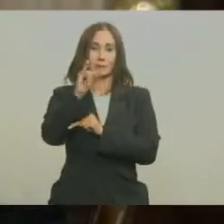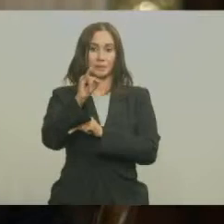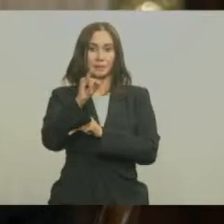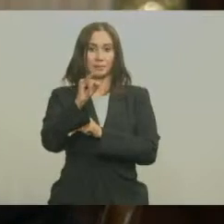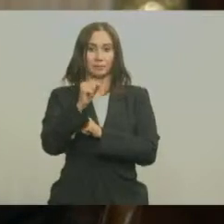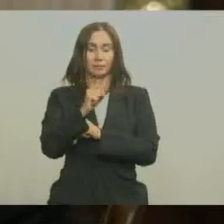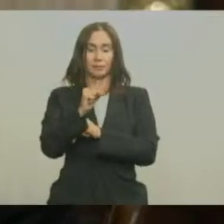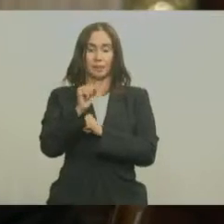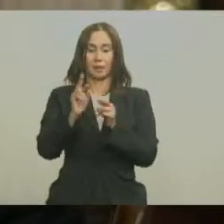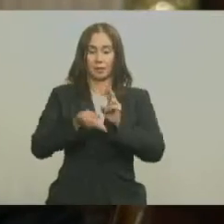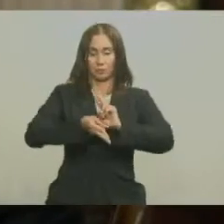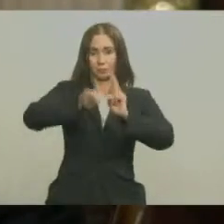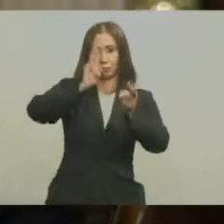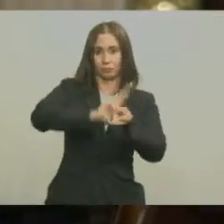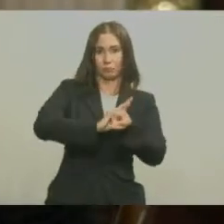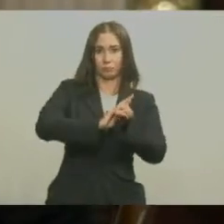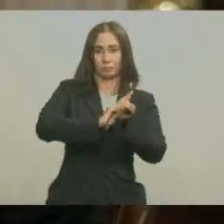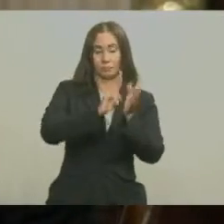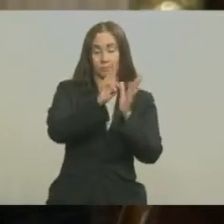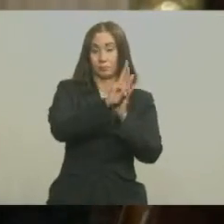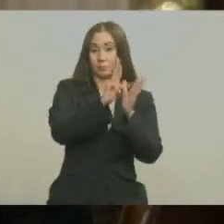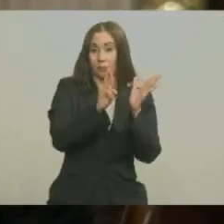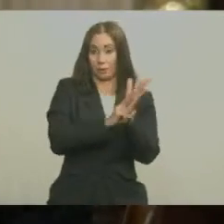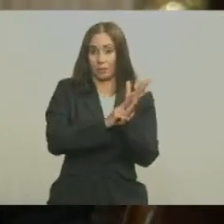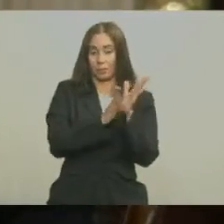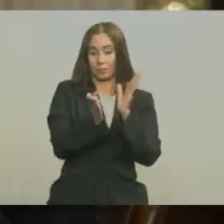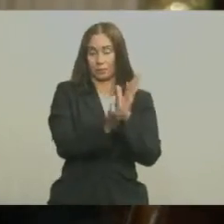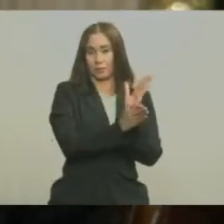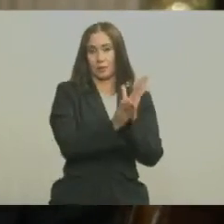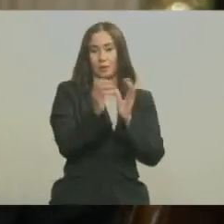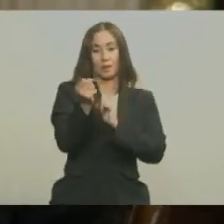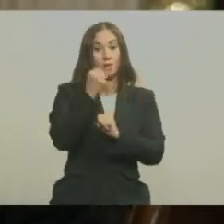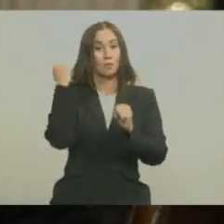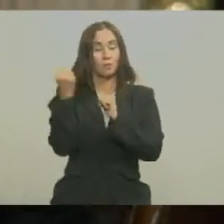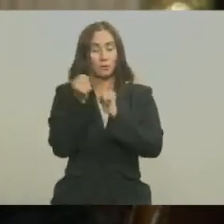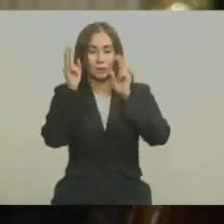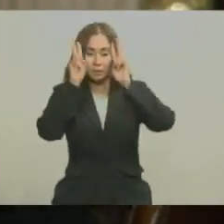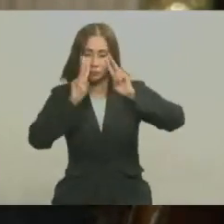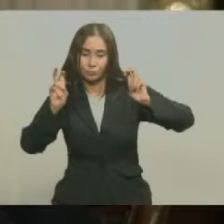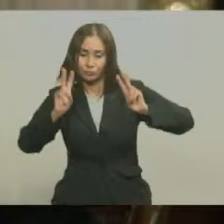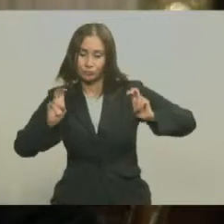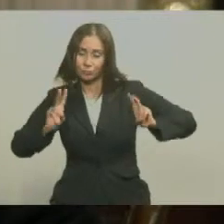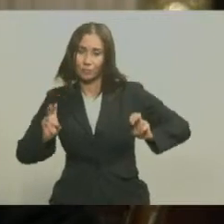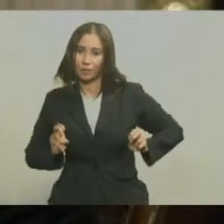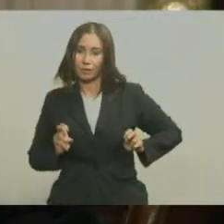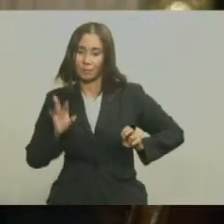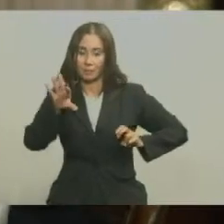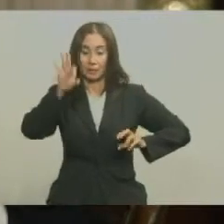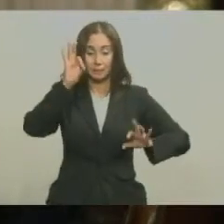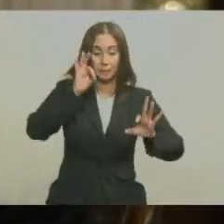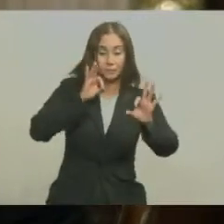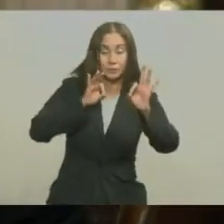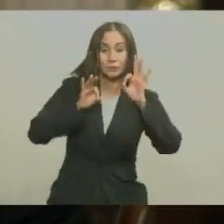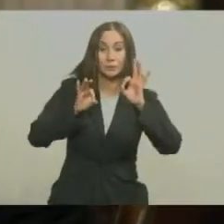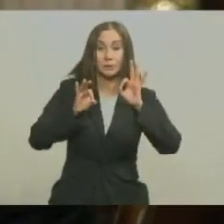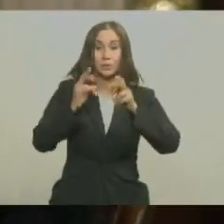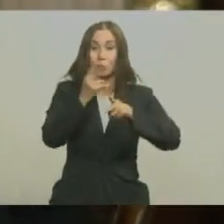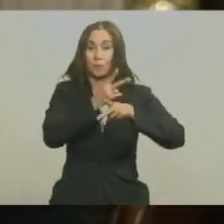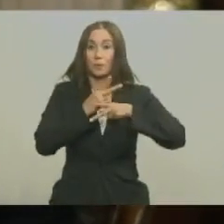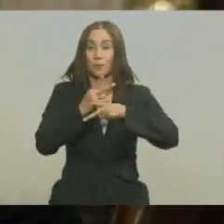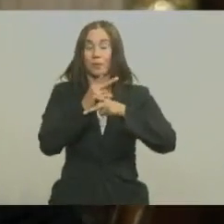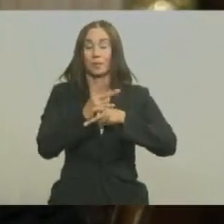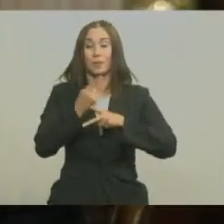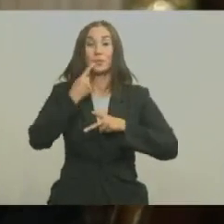los protocolos y fortalezcan el sistema de vigilancia para la detección, protección